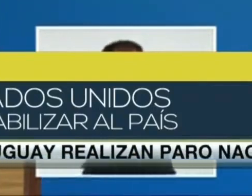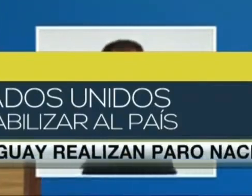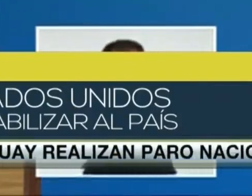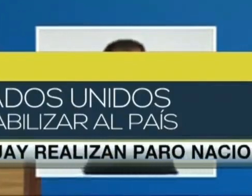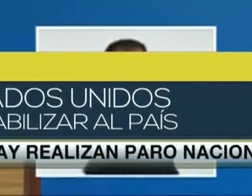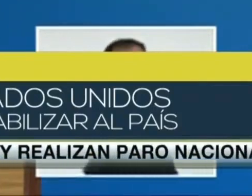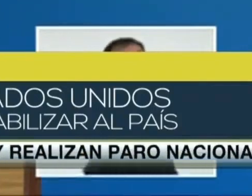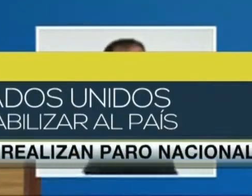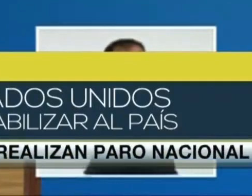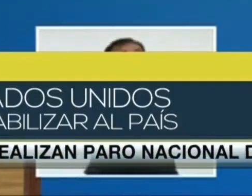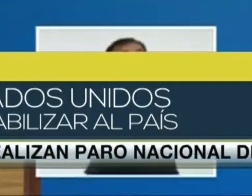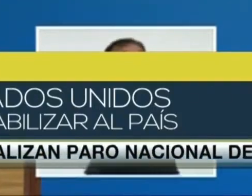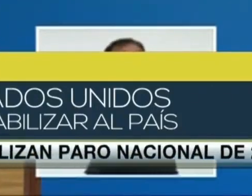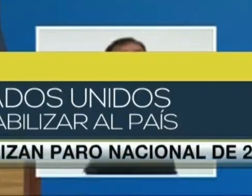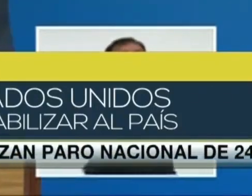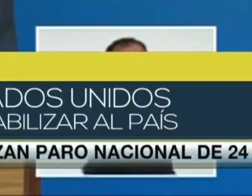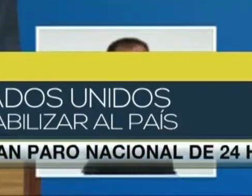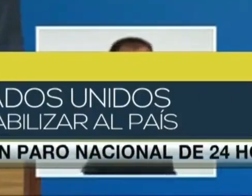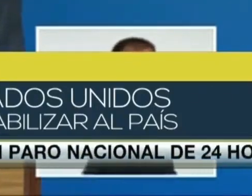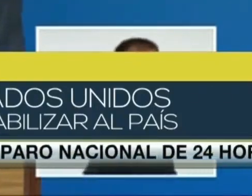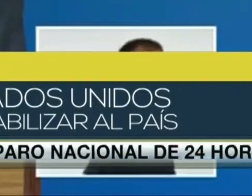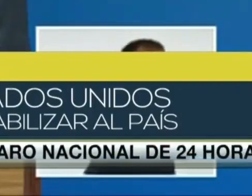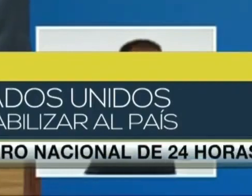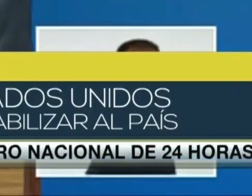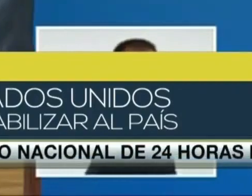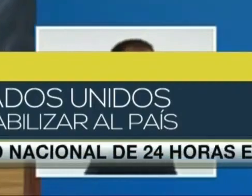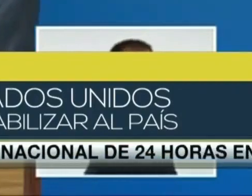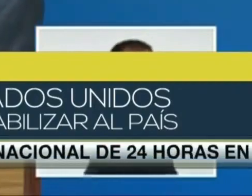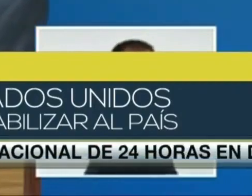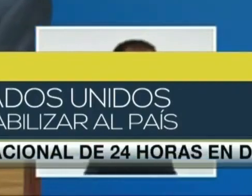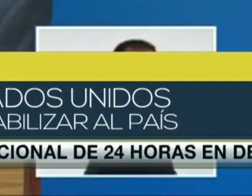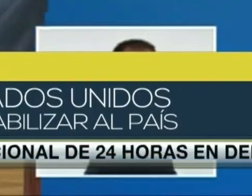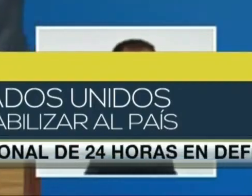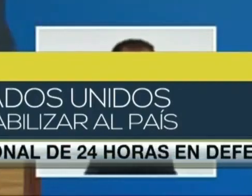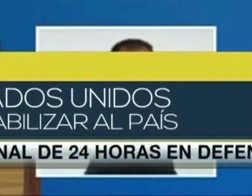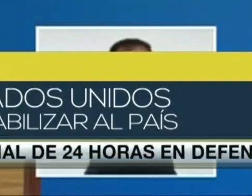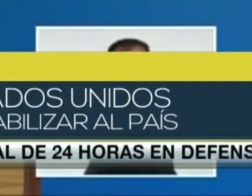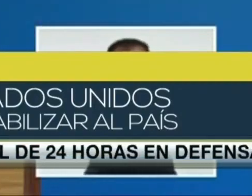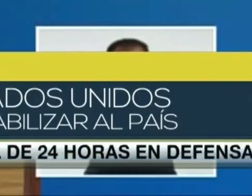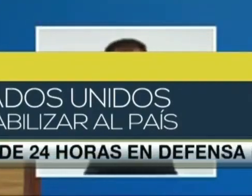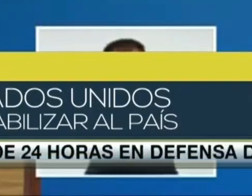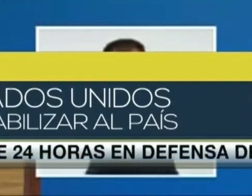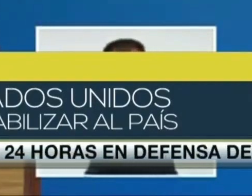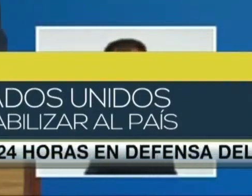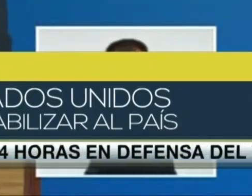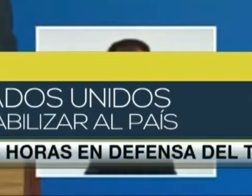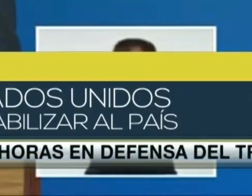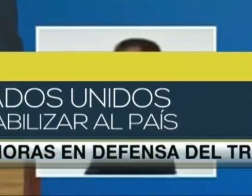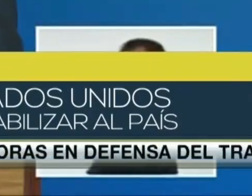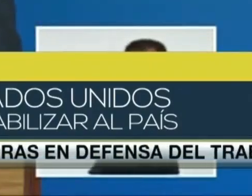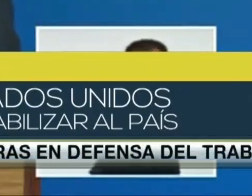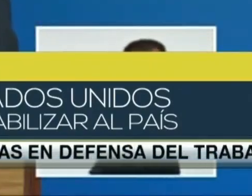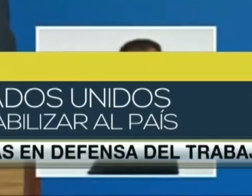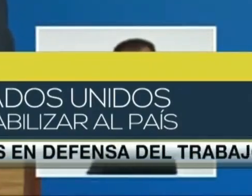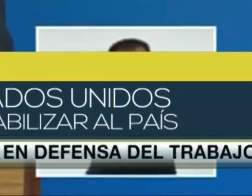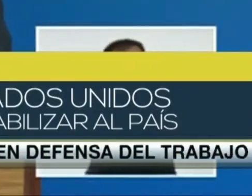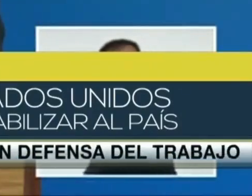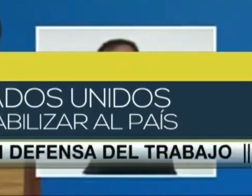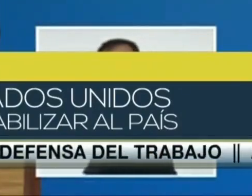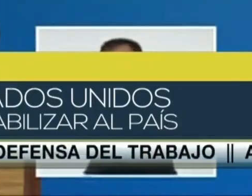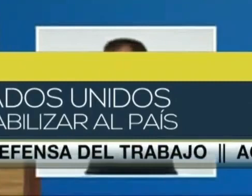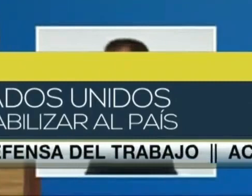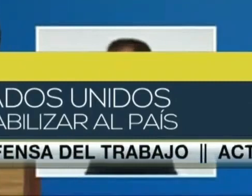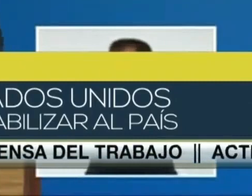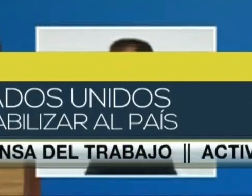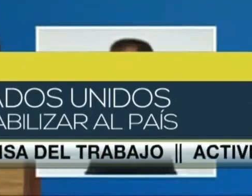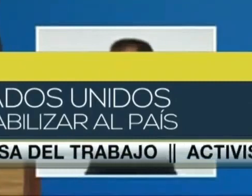Estados Unidos a Cuba, y porque este papel tiene la desvergüenza de que ni siquiera se